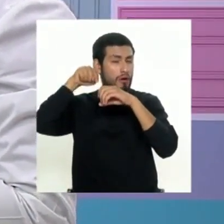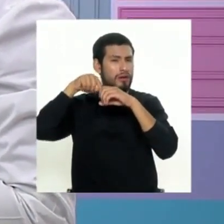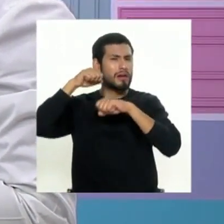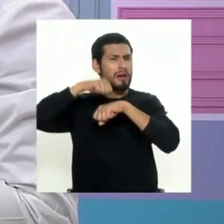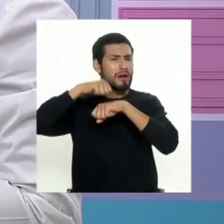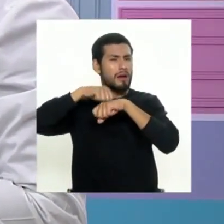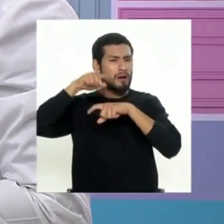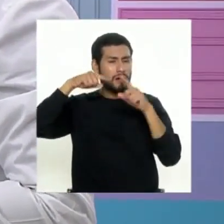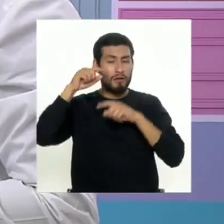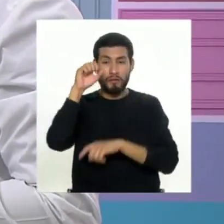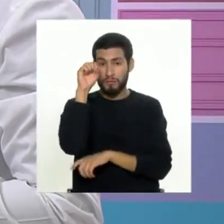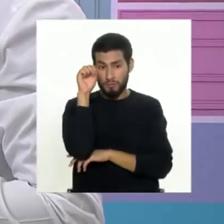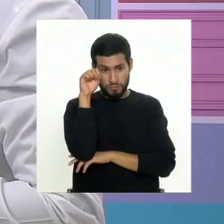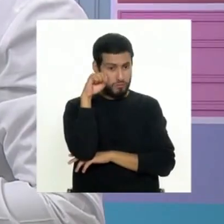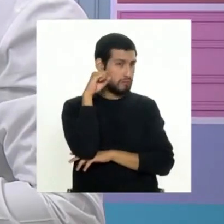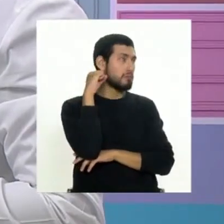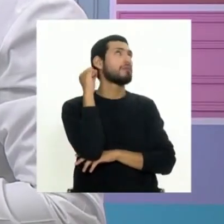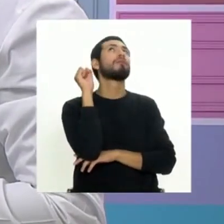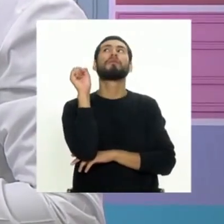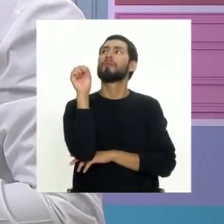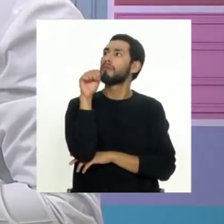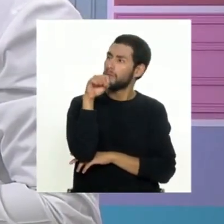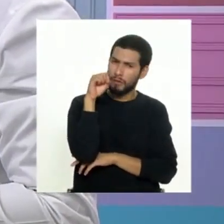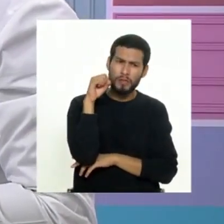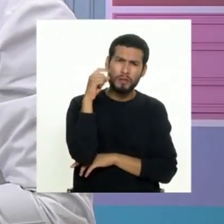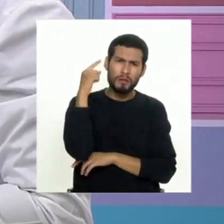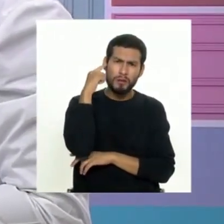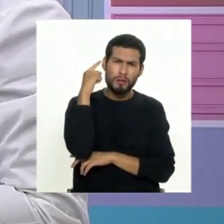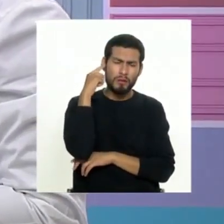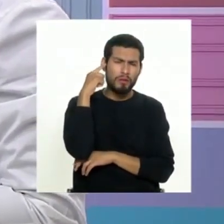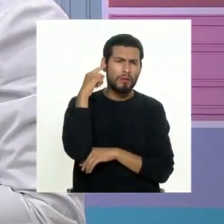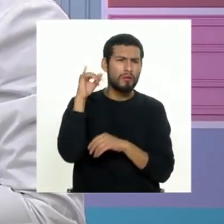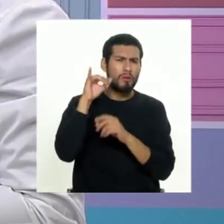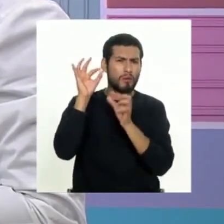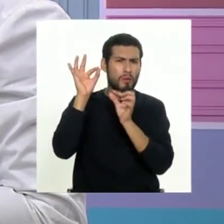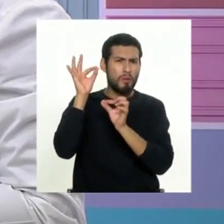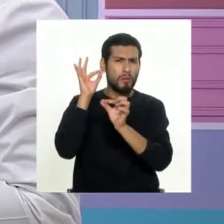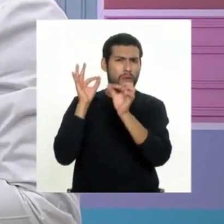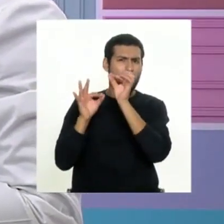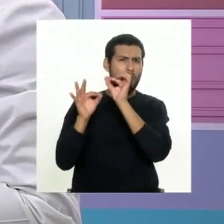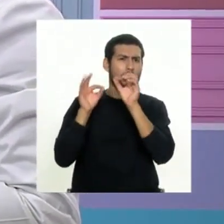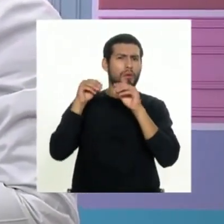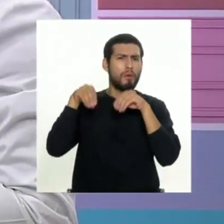que el paciente gira, siente que estas piedritas están